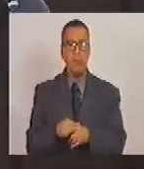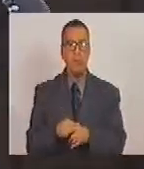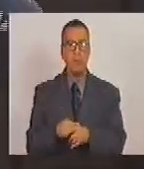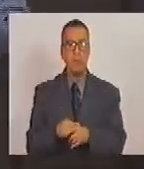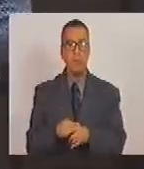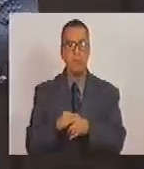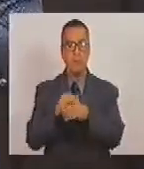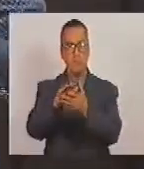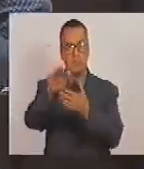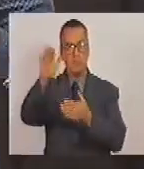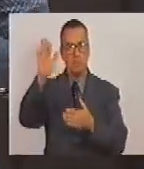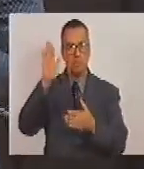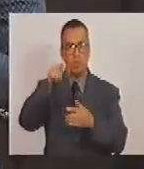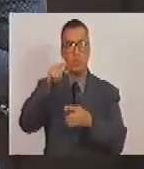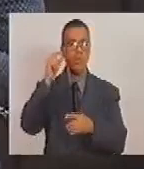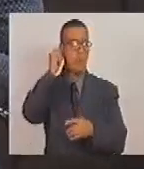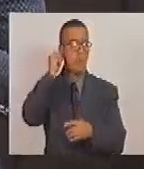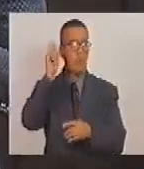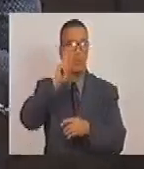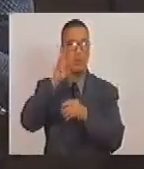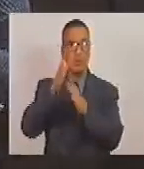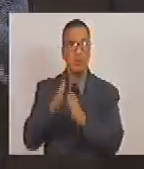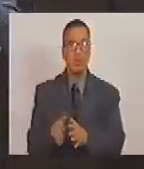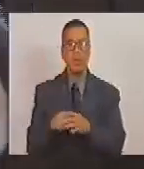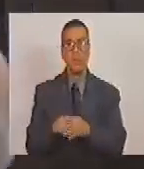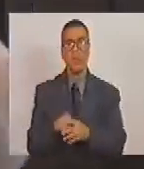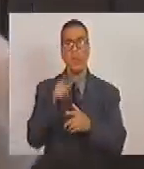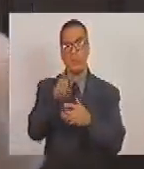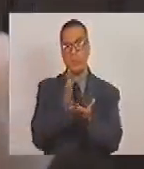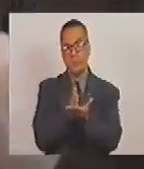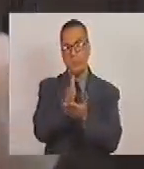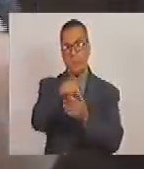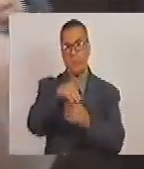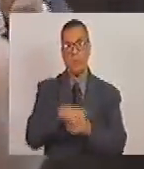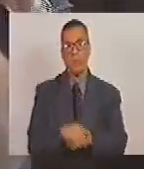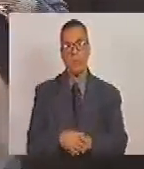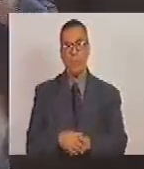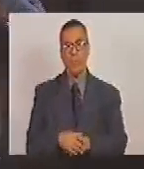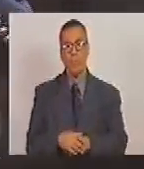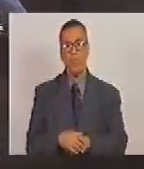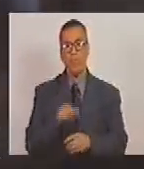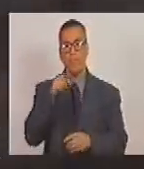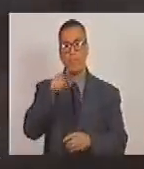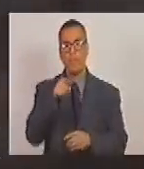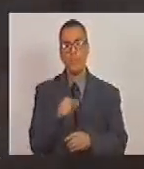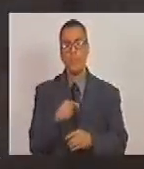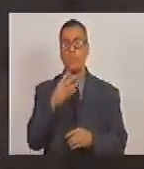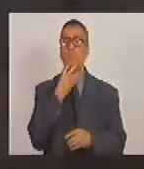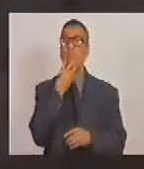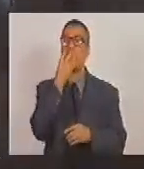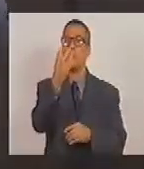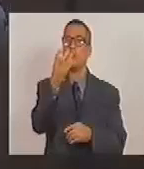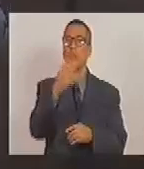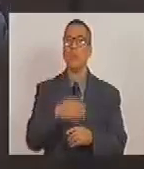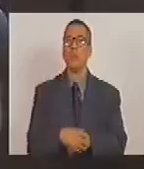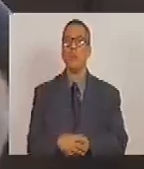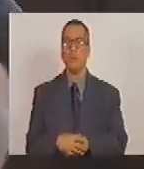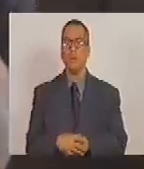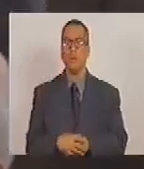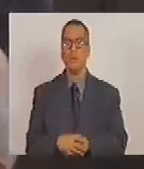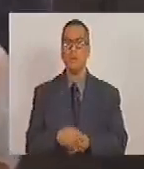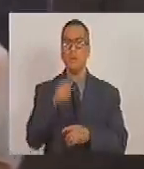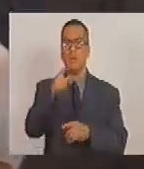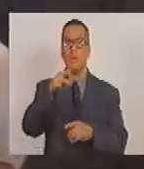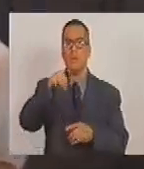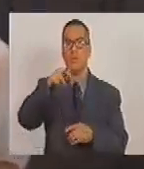El compromiso de la mujer venezolana continuará. Y con ese grito